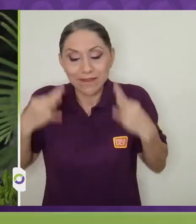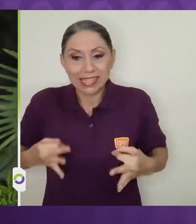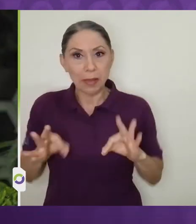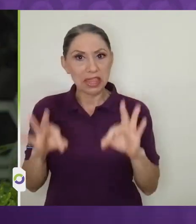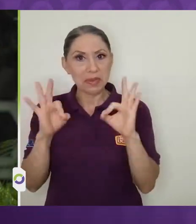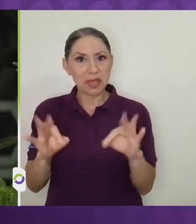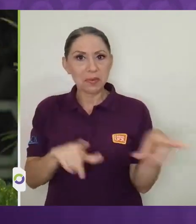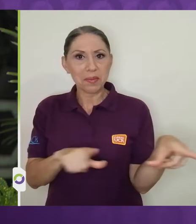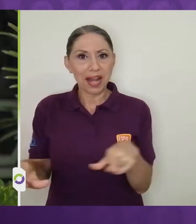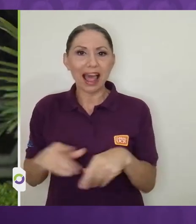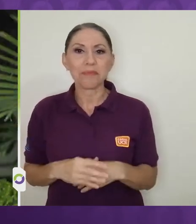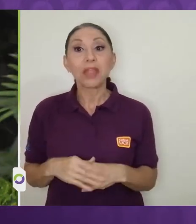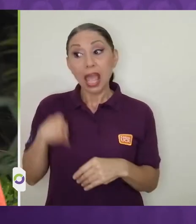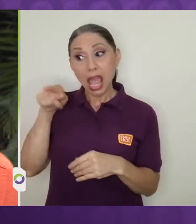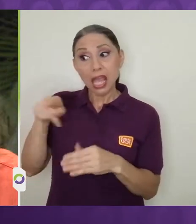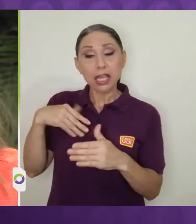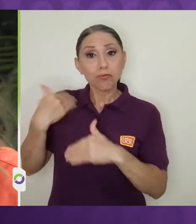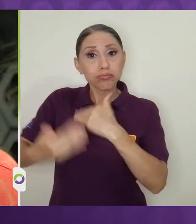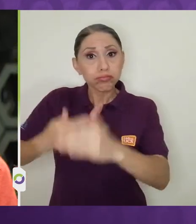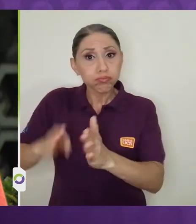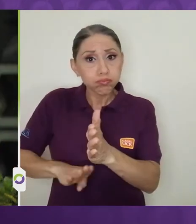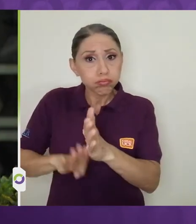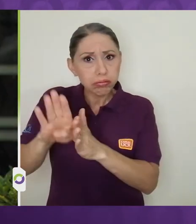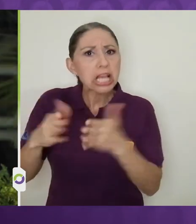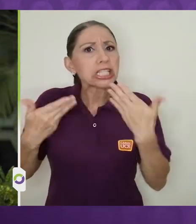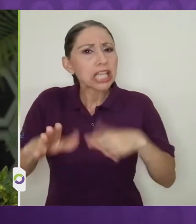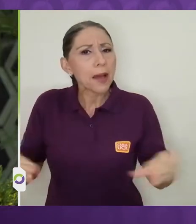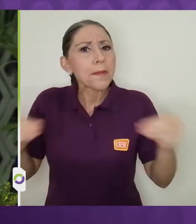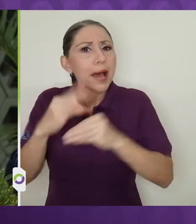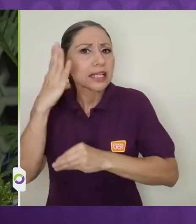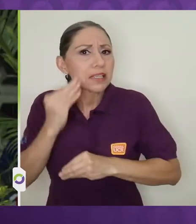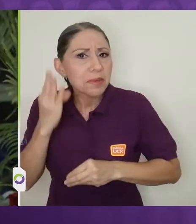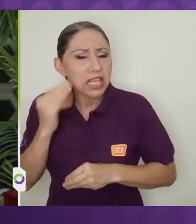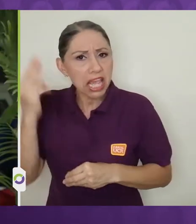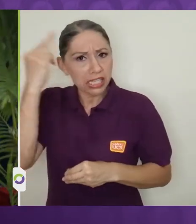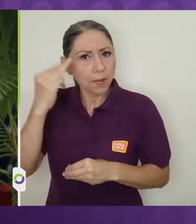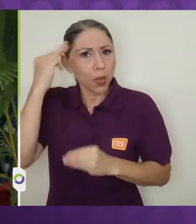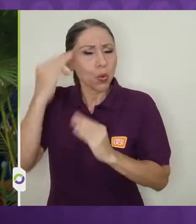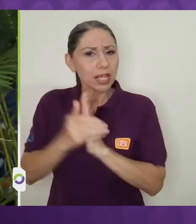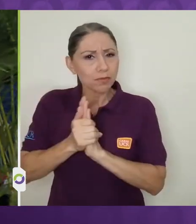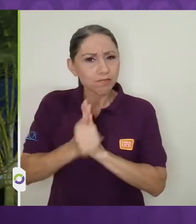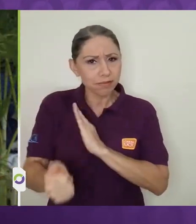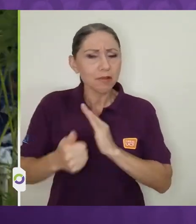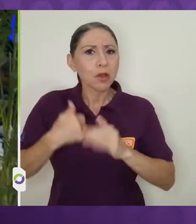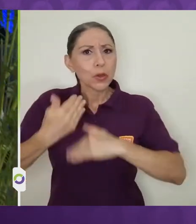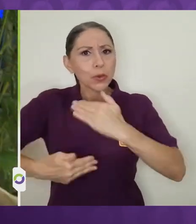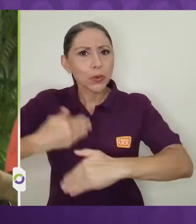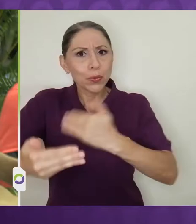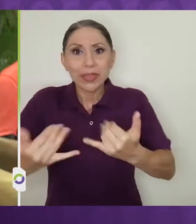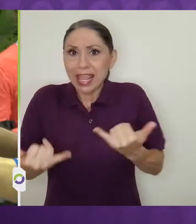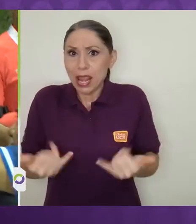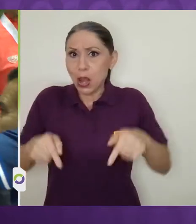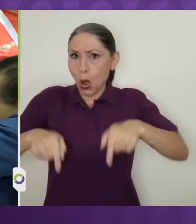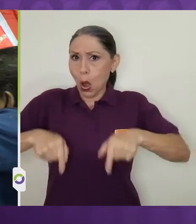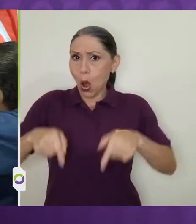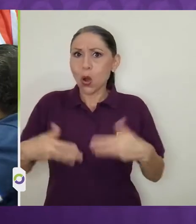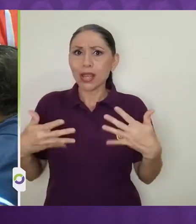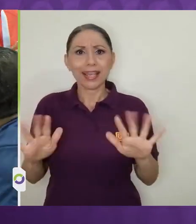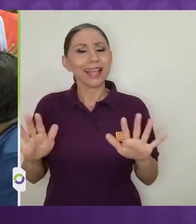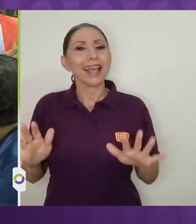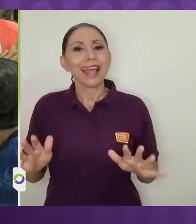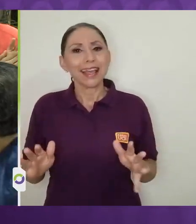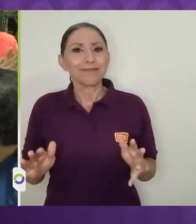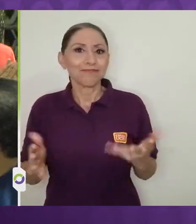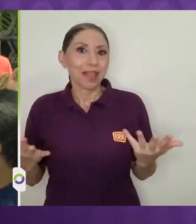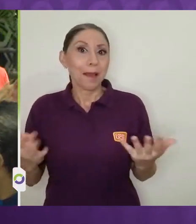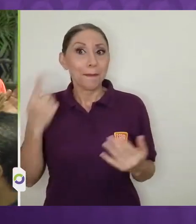Conforme fue avanzando, como reitero, fue haciéndolo cada vez con más madurez, con más experiencia, con más pericia, y hoy dentro de todos esos